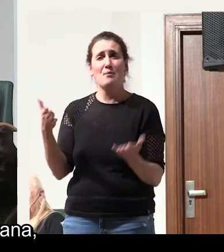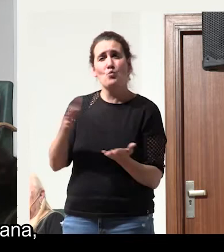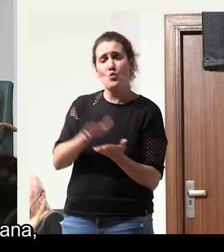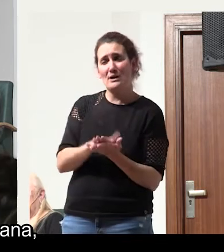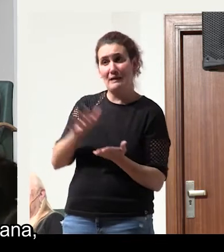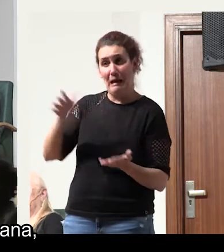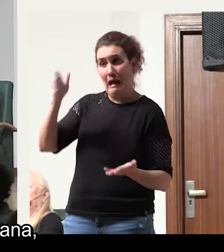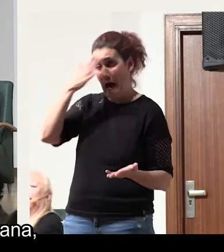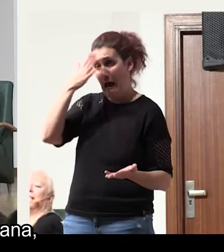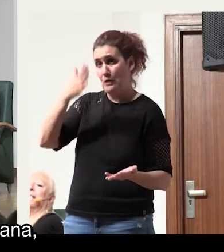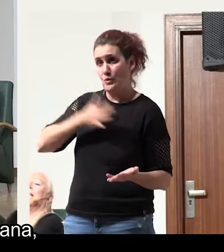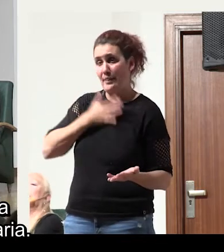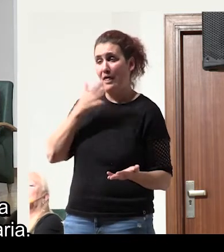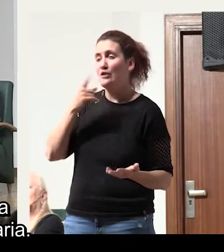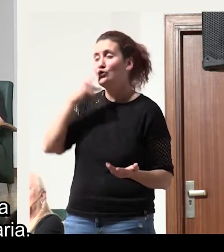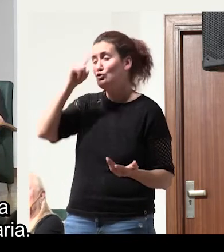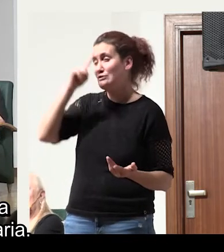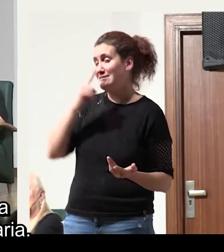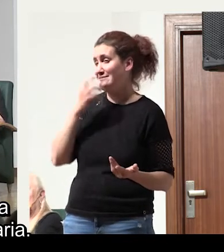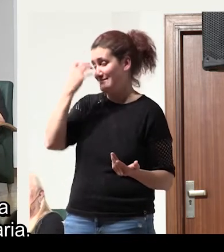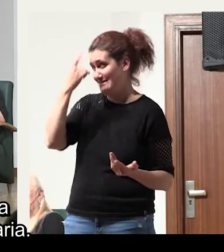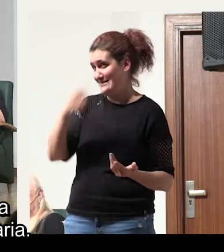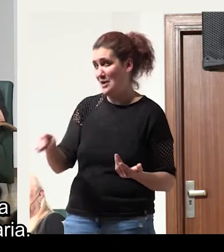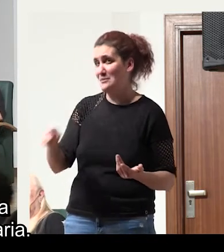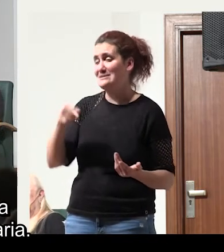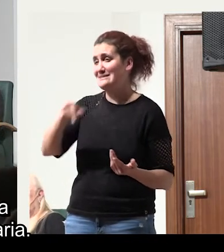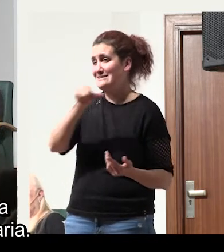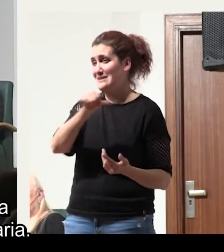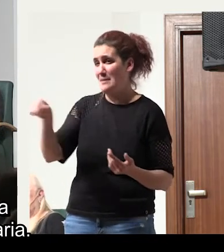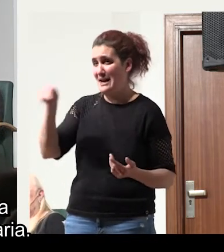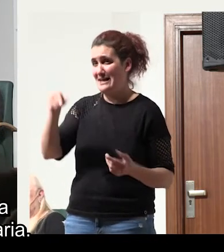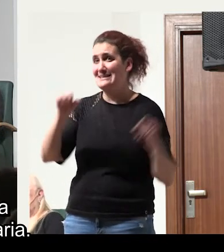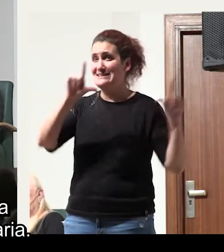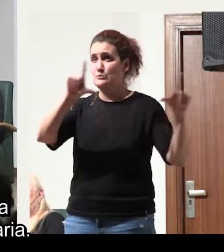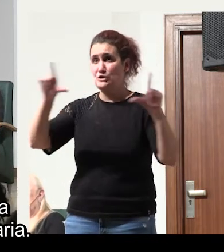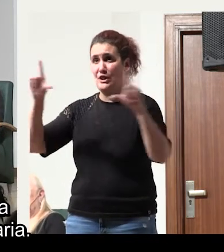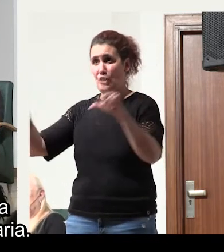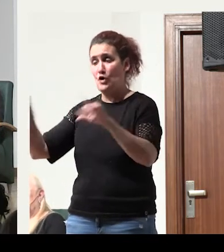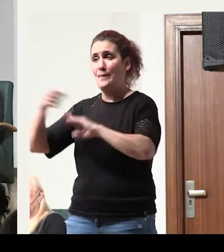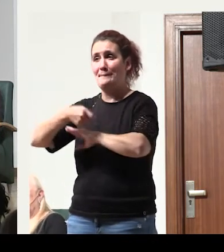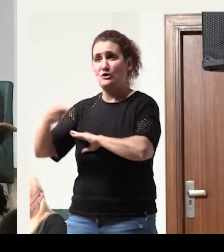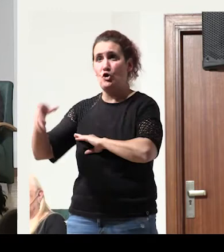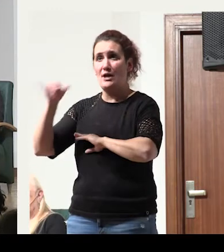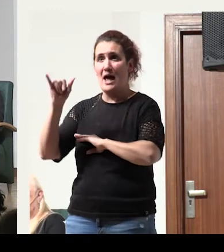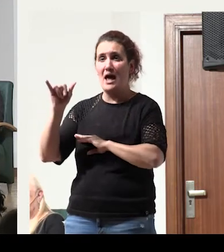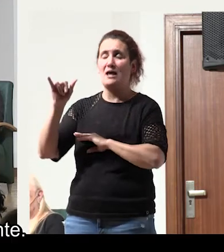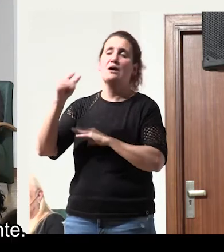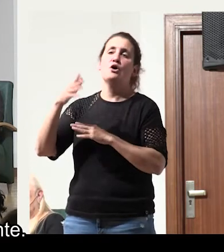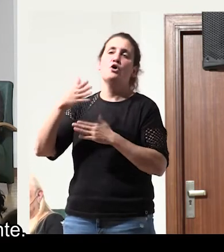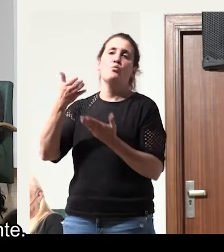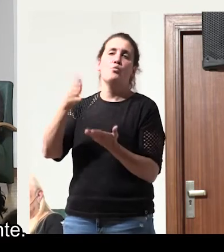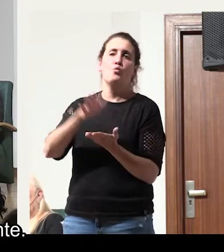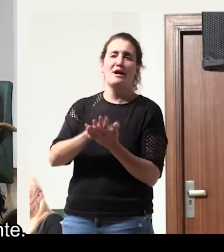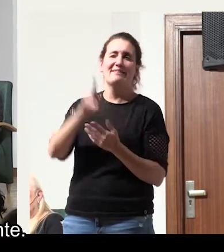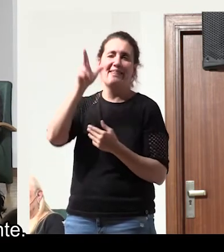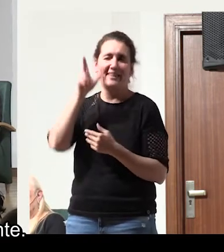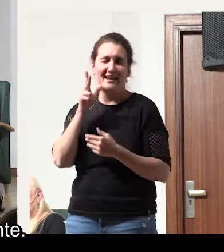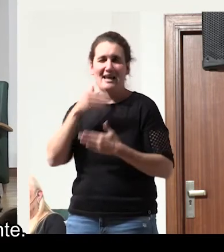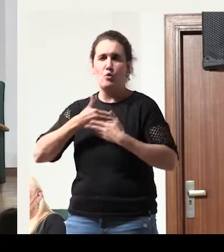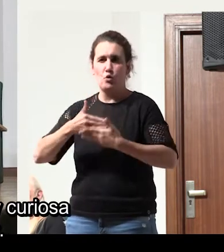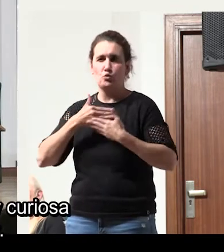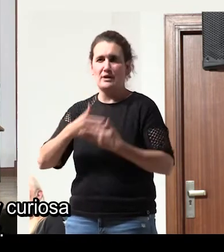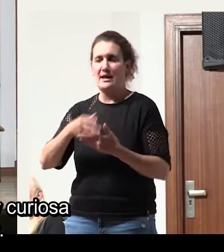si sabes que en esta semana hay una exposición en Vitoria sobre la muerte digna y voluntaria, no, organizada por Derecho a Morir